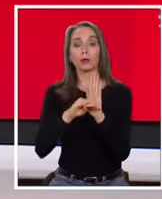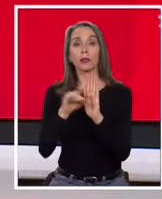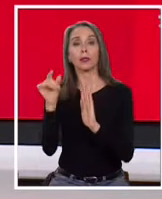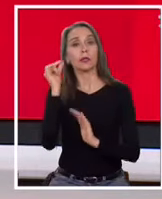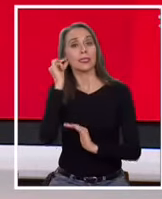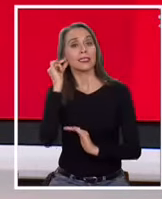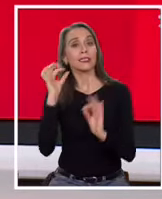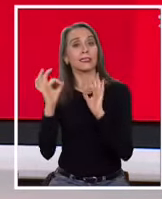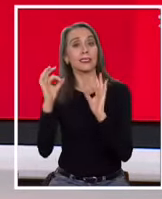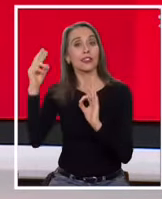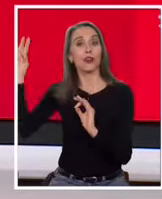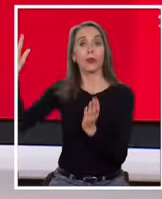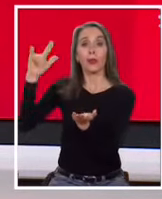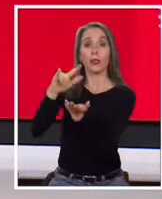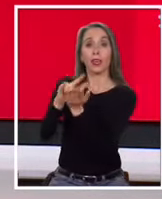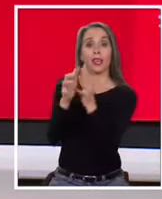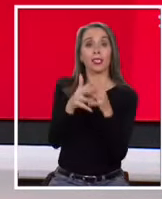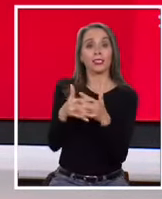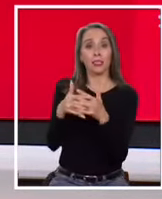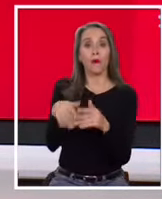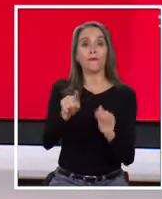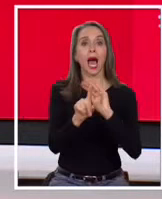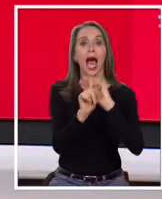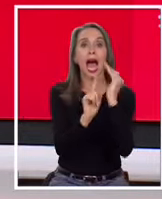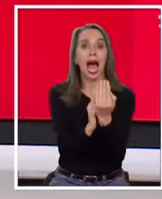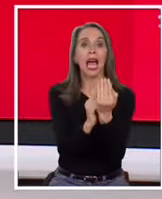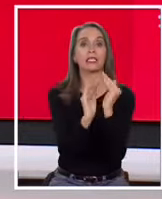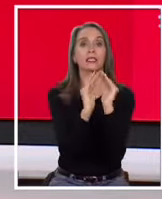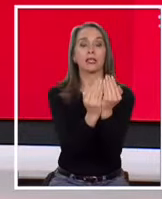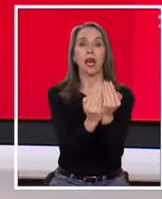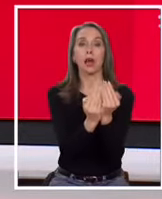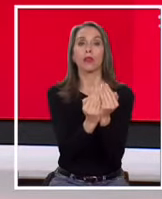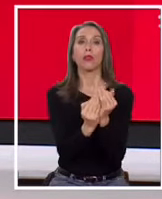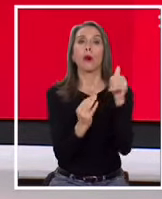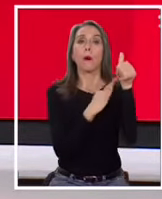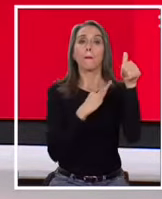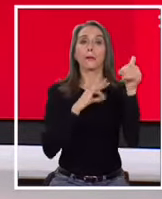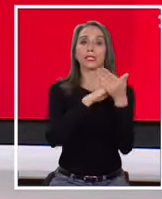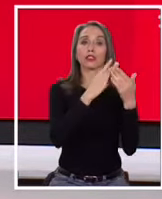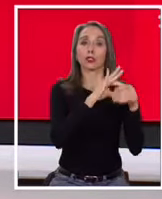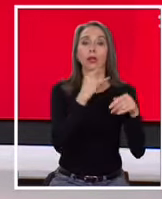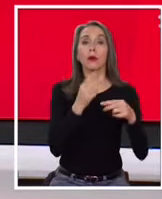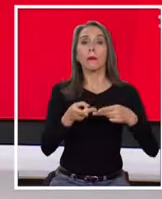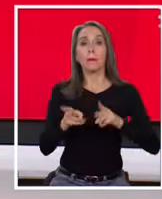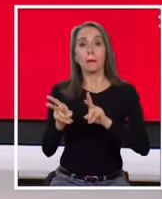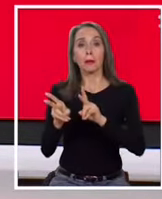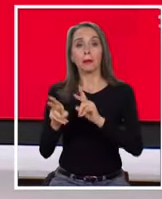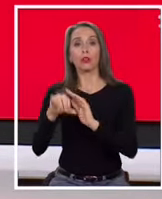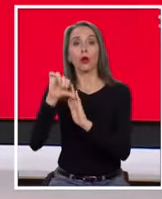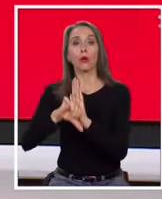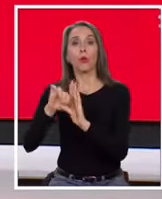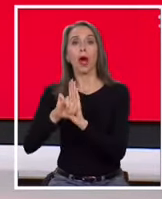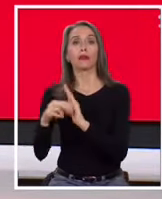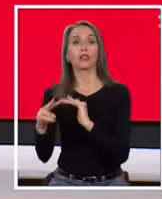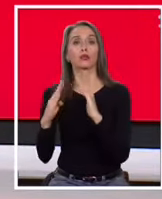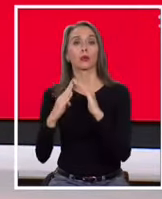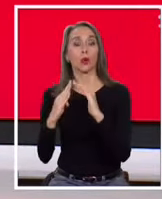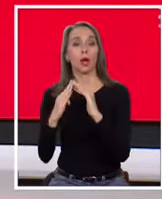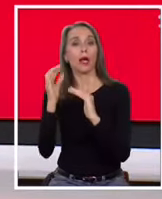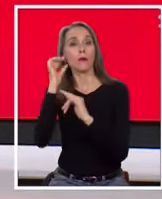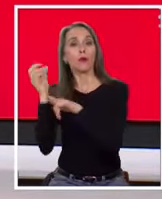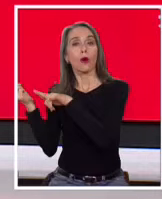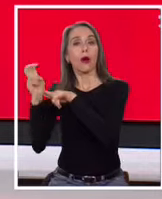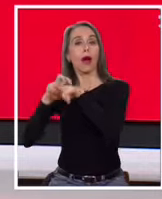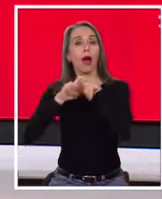de esta mujer proveniente de Estados Unidos. La autoridad sanitaria aclaró que se le había permitido cumplir cuarentena en casa a la